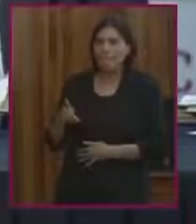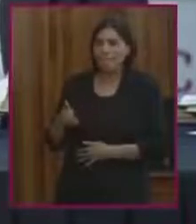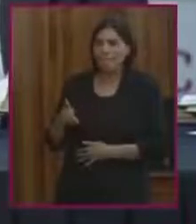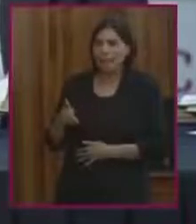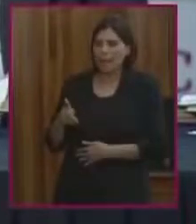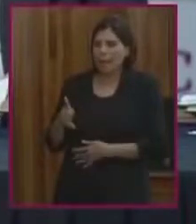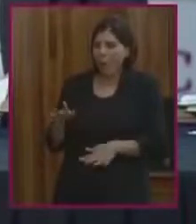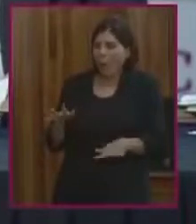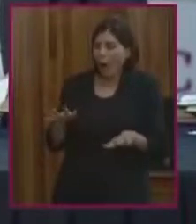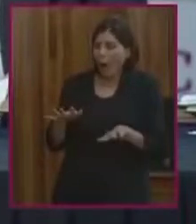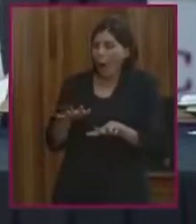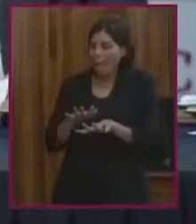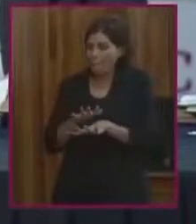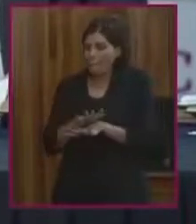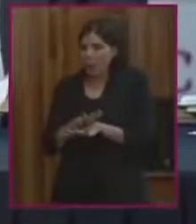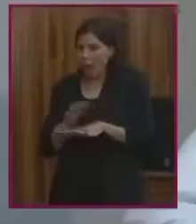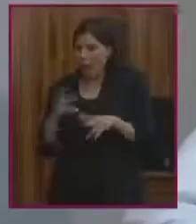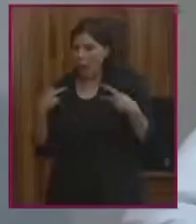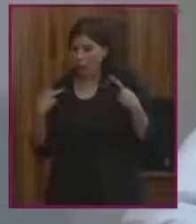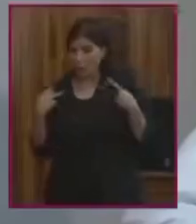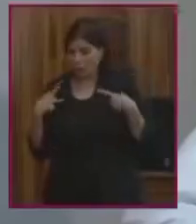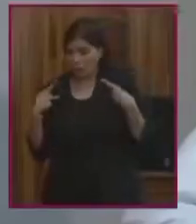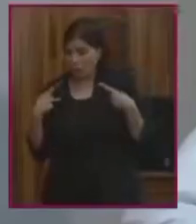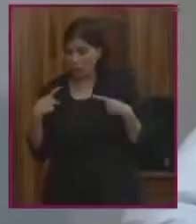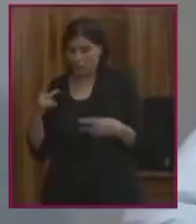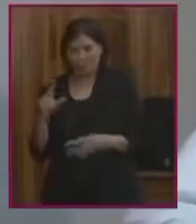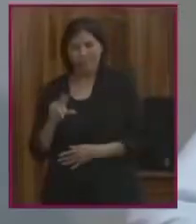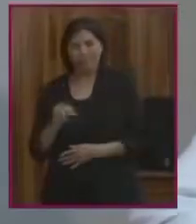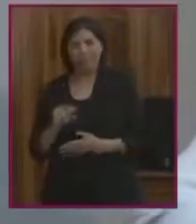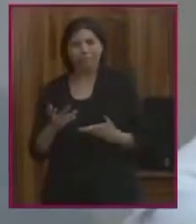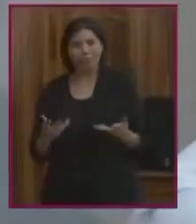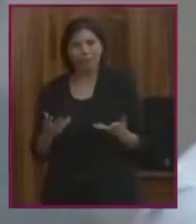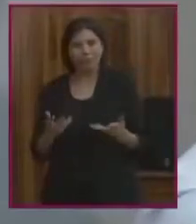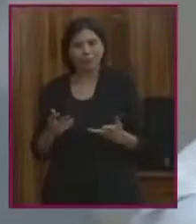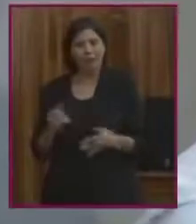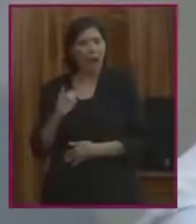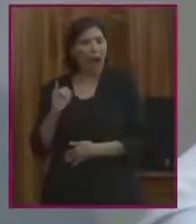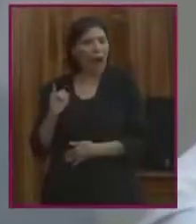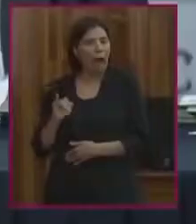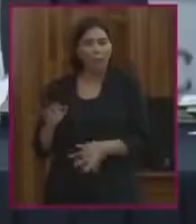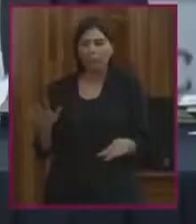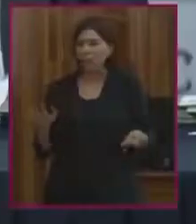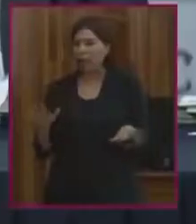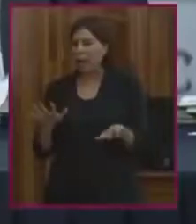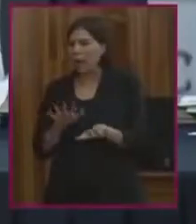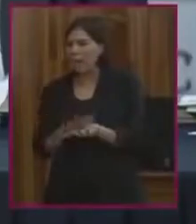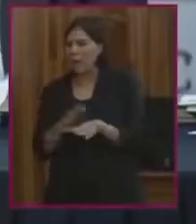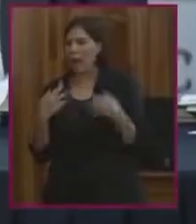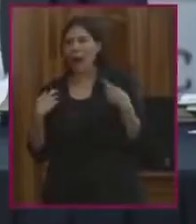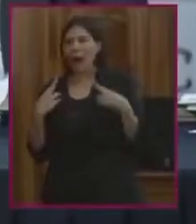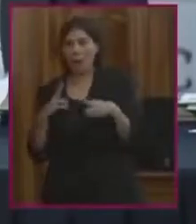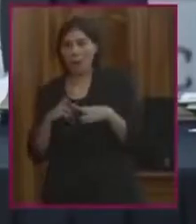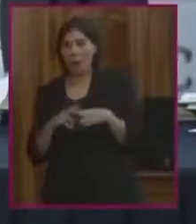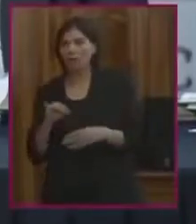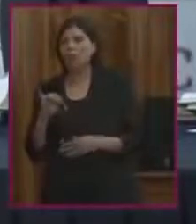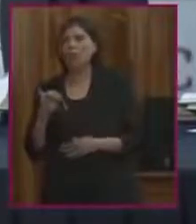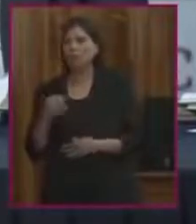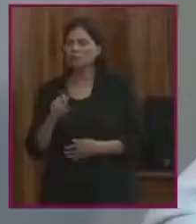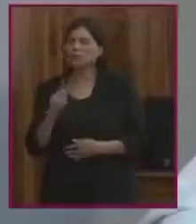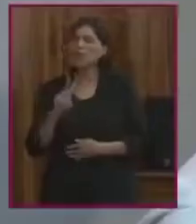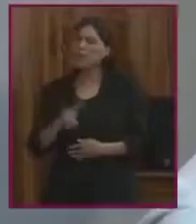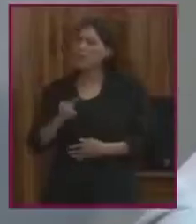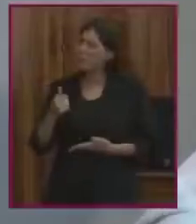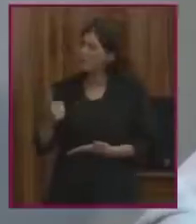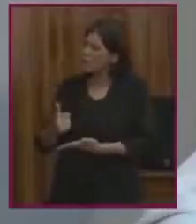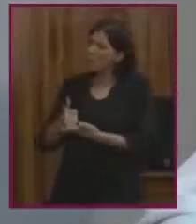sustituyen el capital humano y capacidad humana que tenemos en las escuelas. Jamás van a suplantar a los docentes. Sí nos podemos apoyar, sí va a